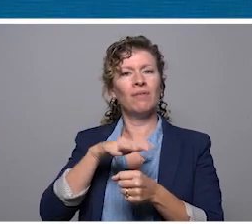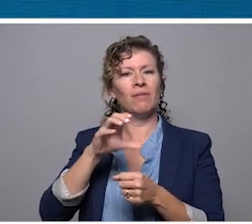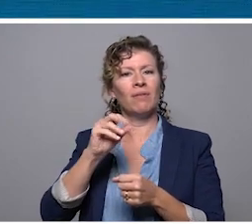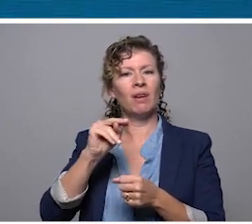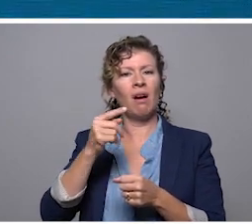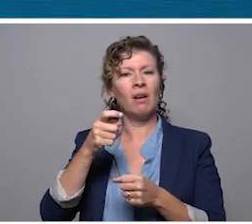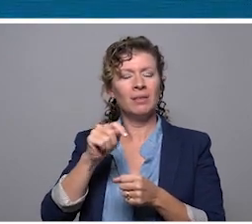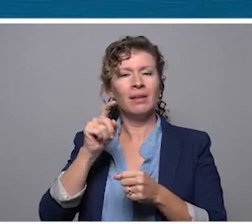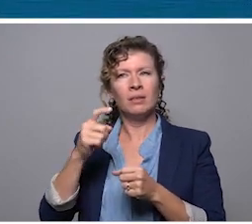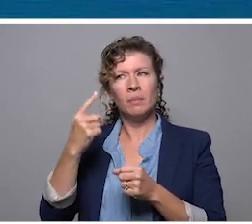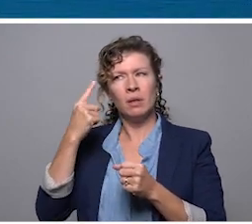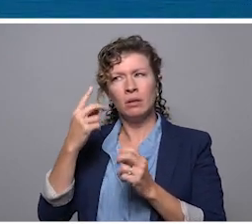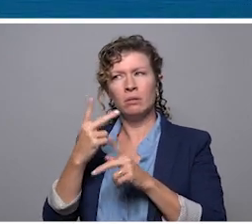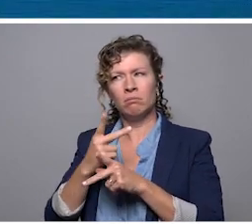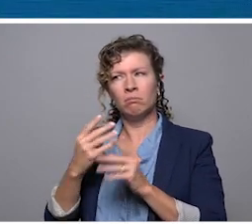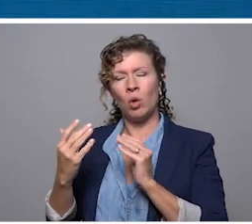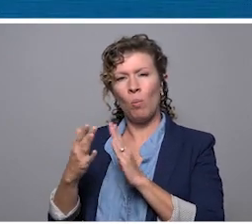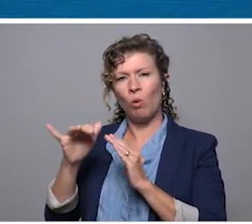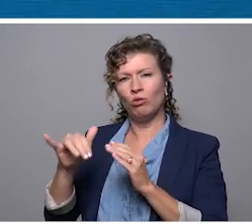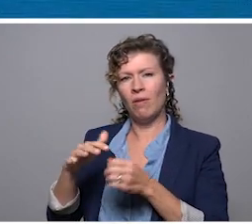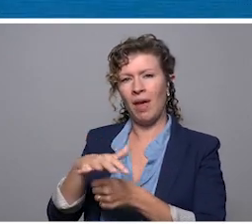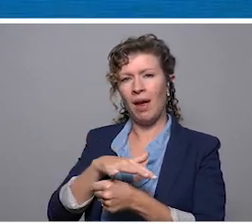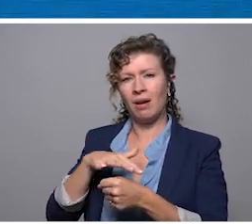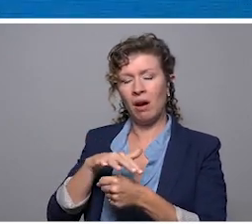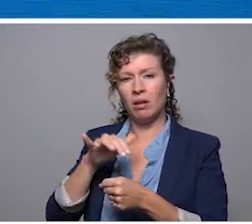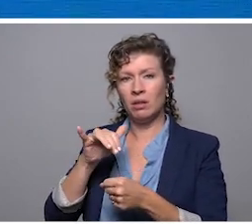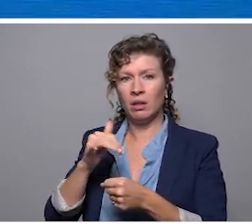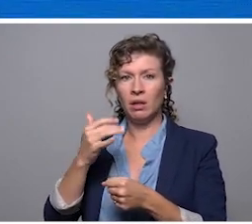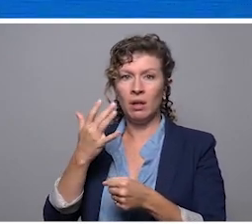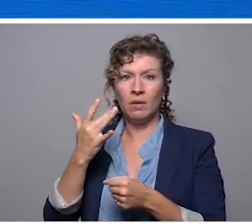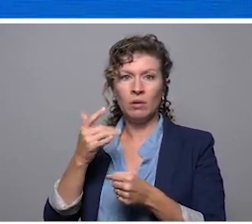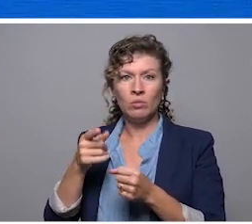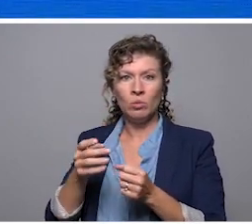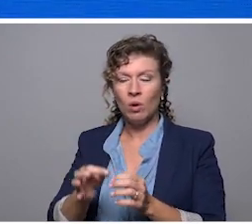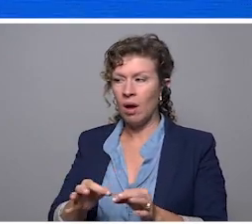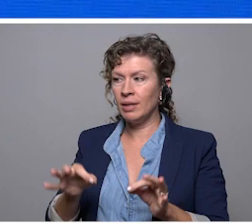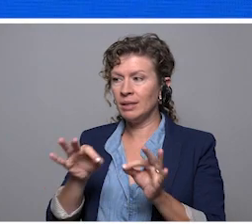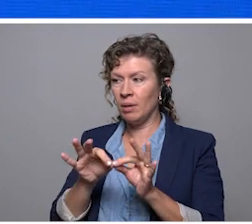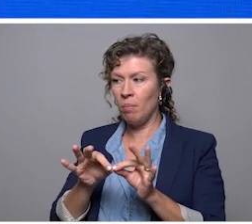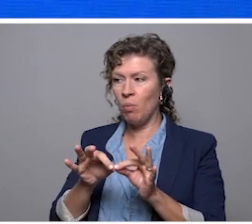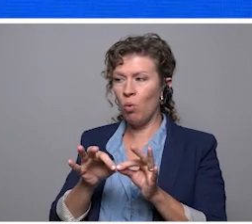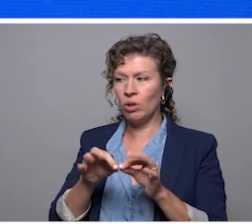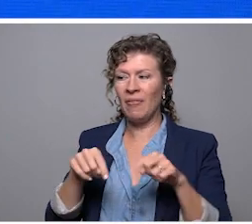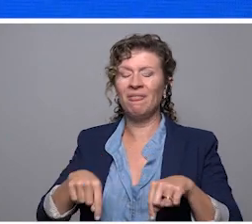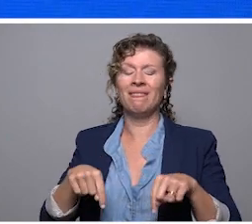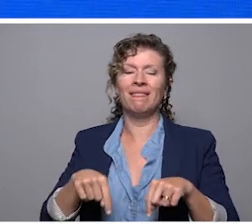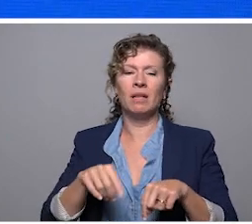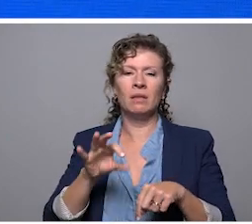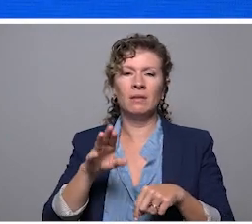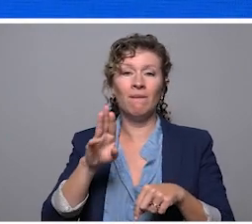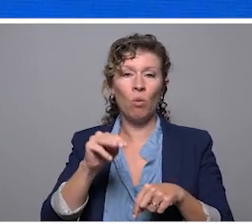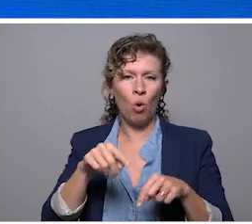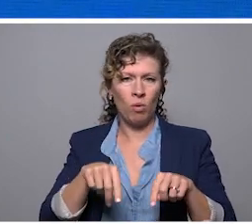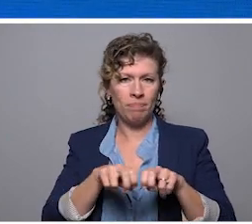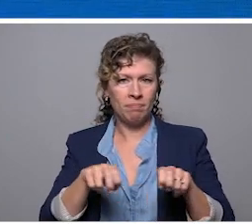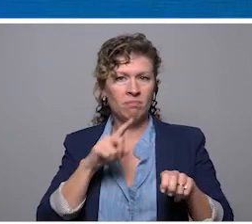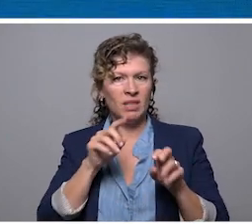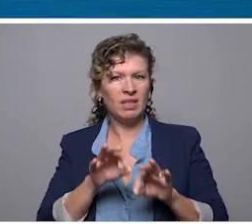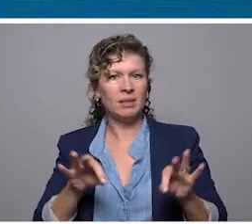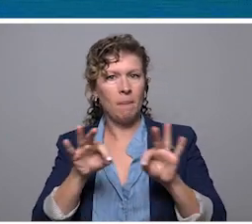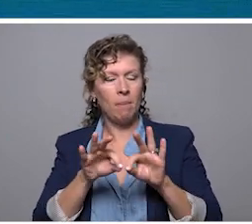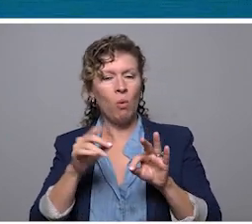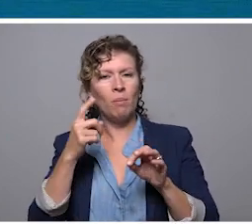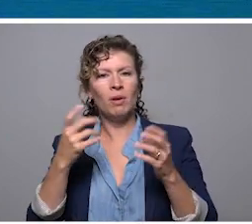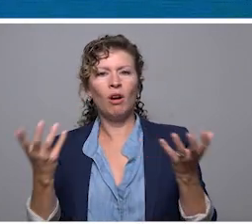muy importante este foro porque permite juntar dos espacios que